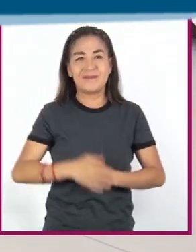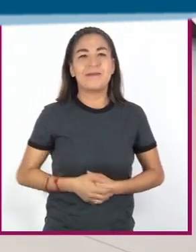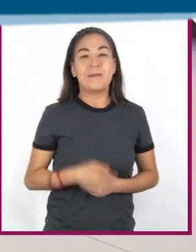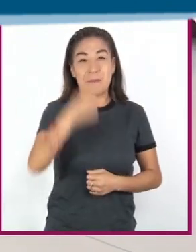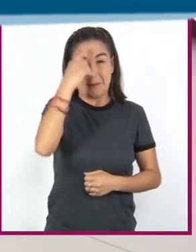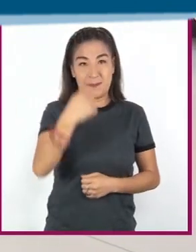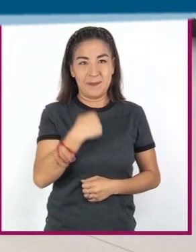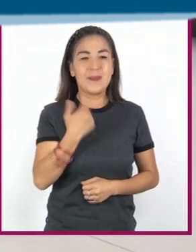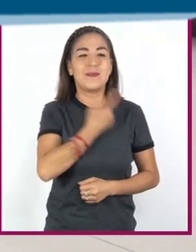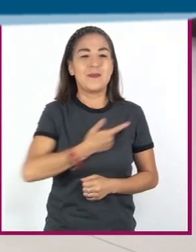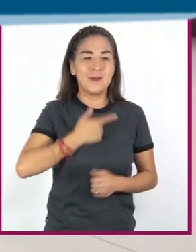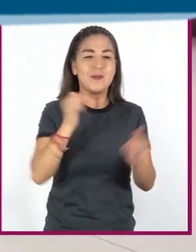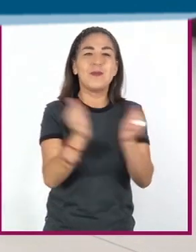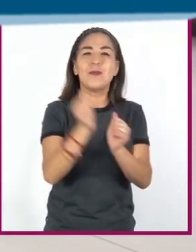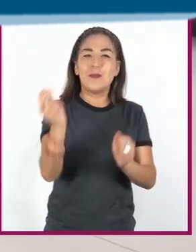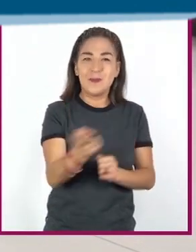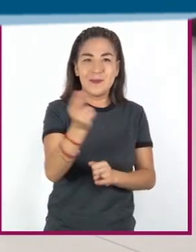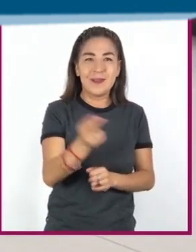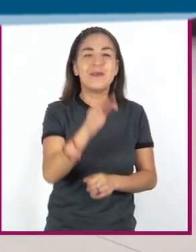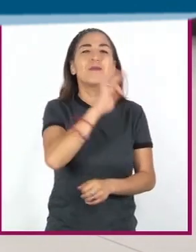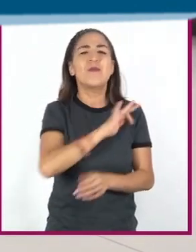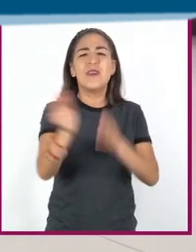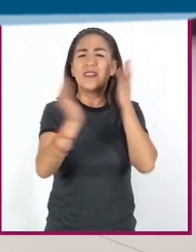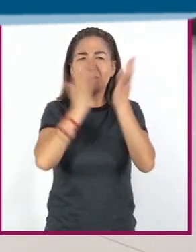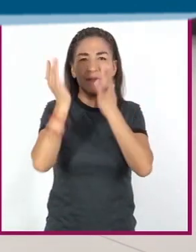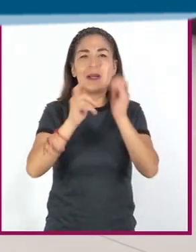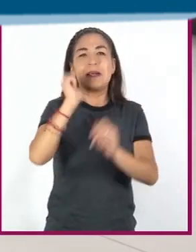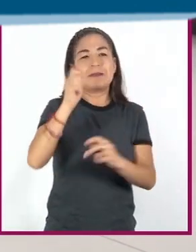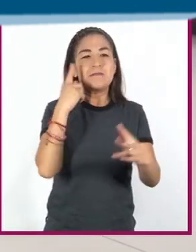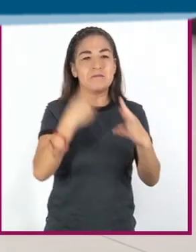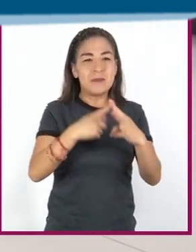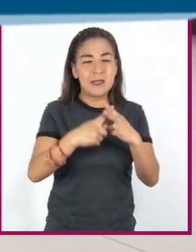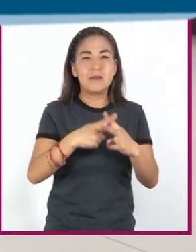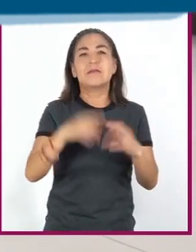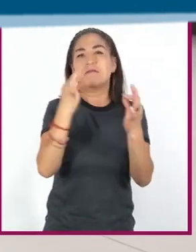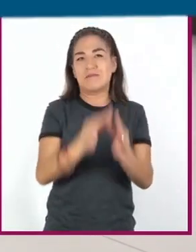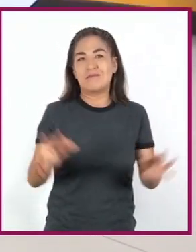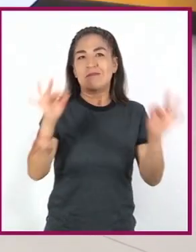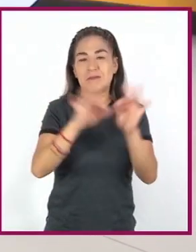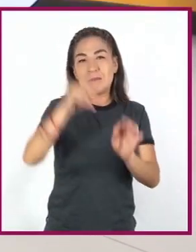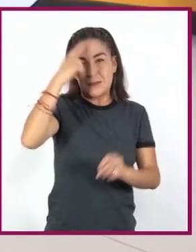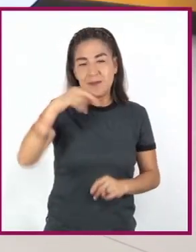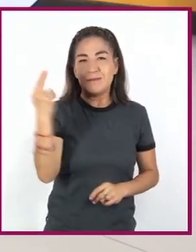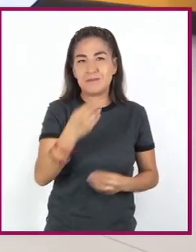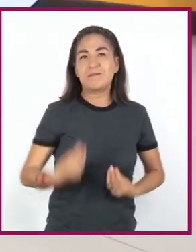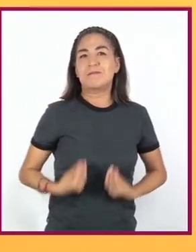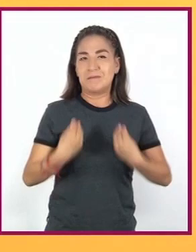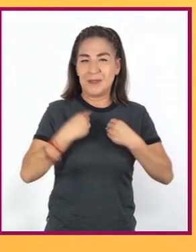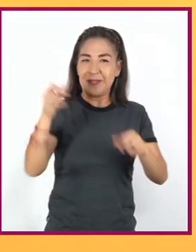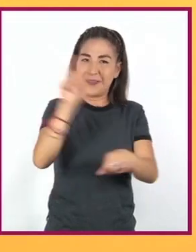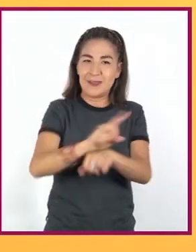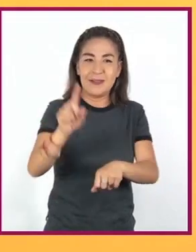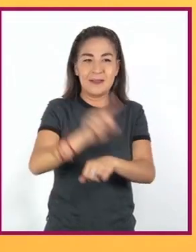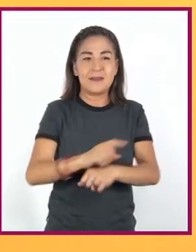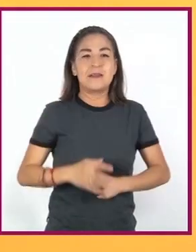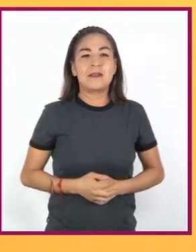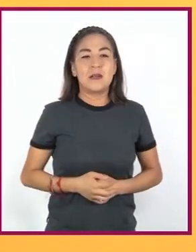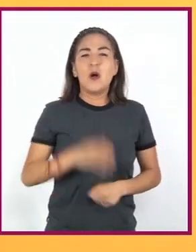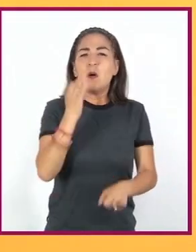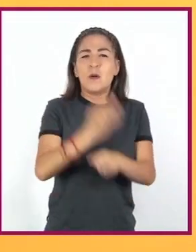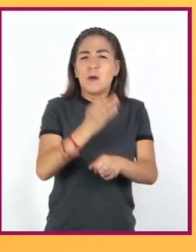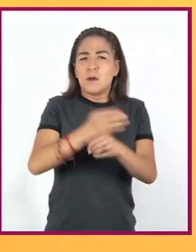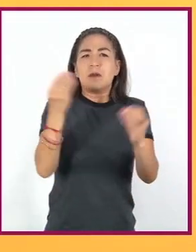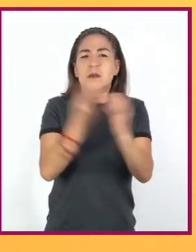Para mí es un gusto estar con ustedes y poder estudiar aspectos matemáticos que son importantes y necesarios en la vida cotidiana. En esta